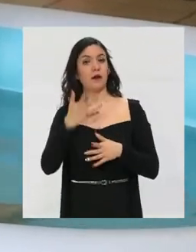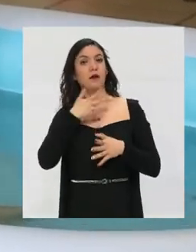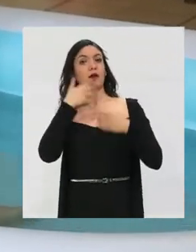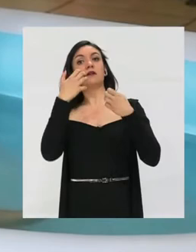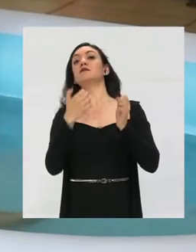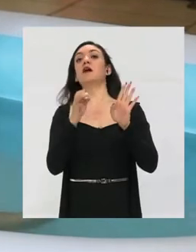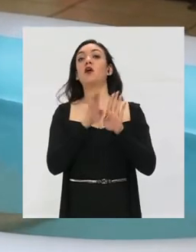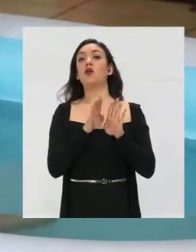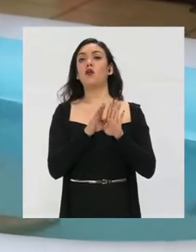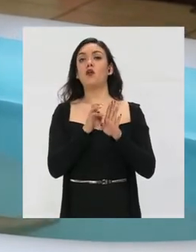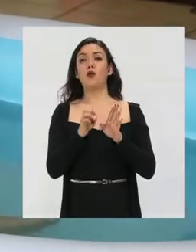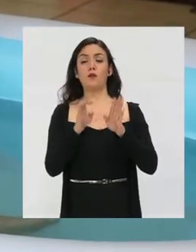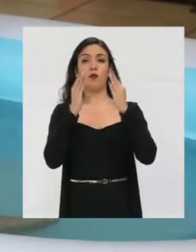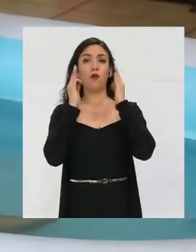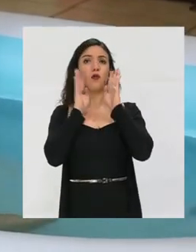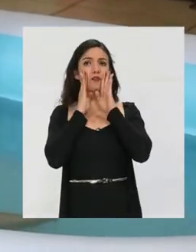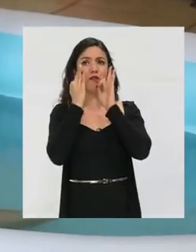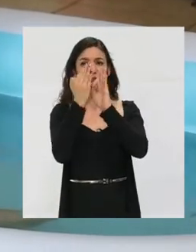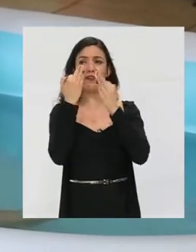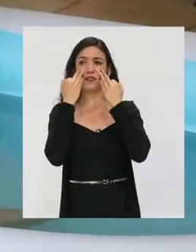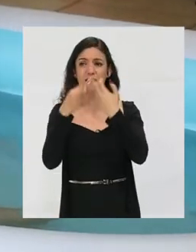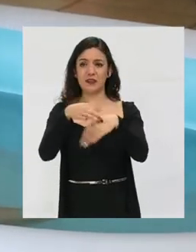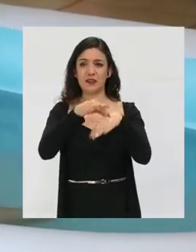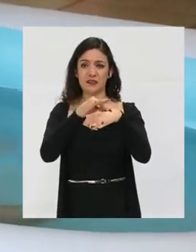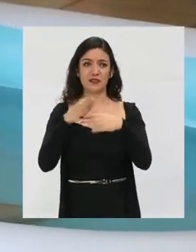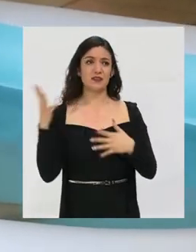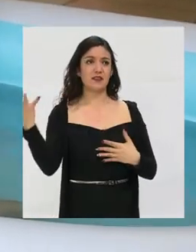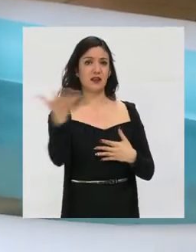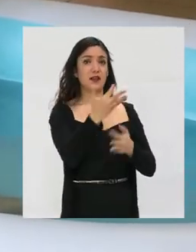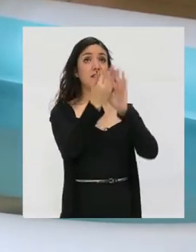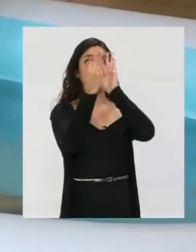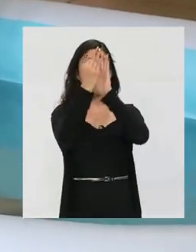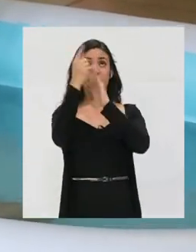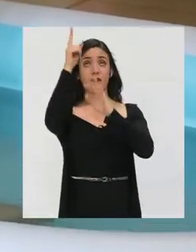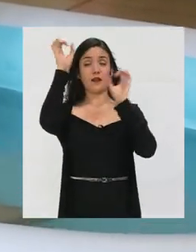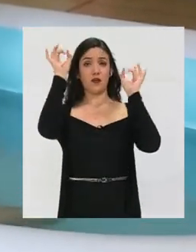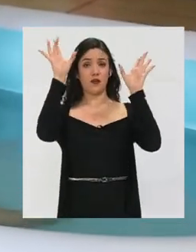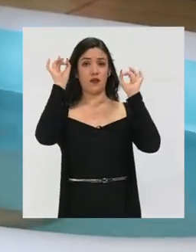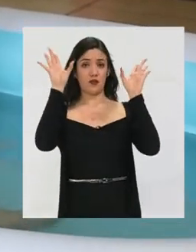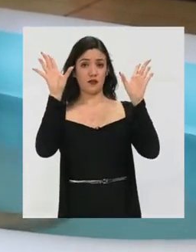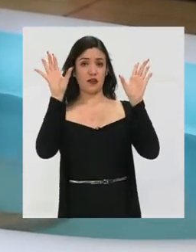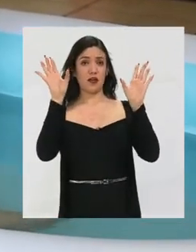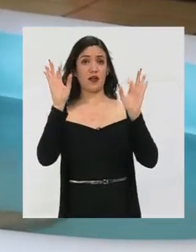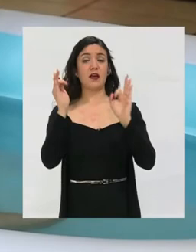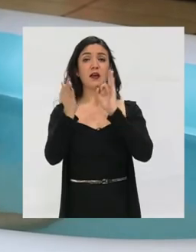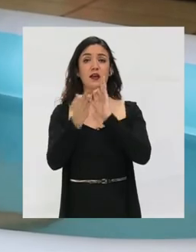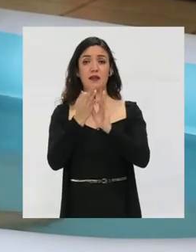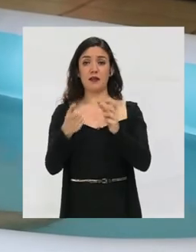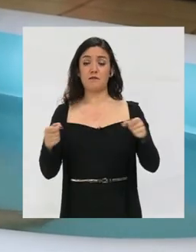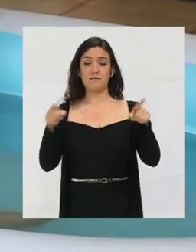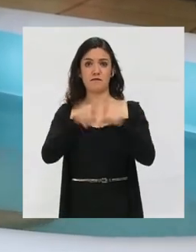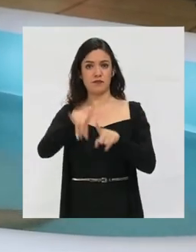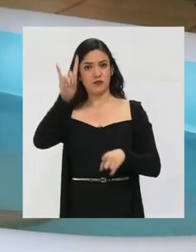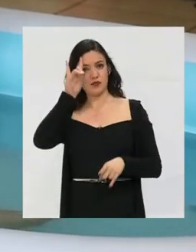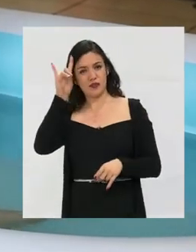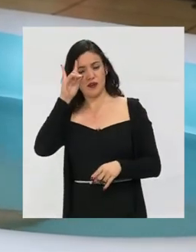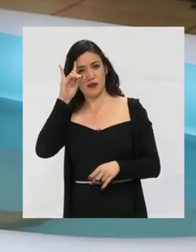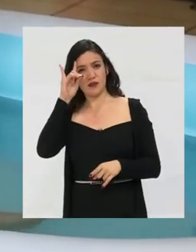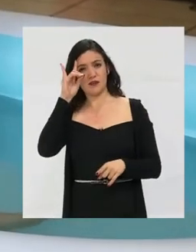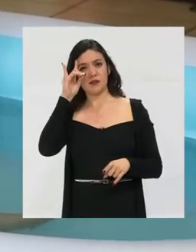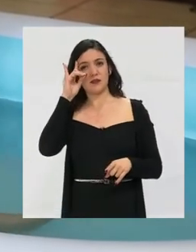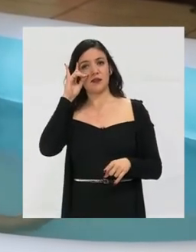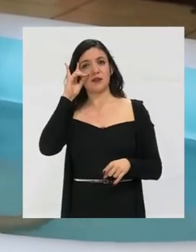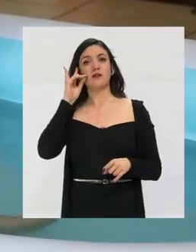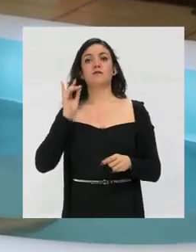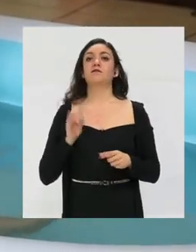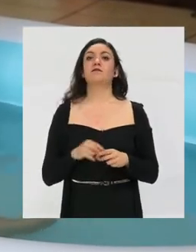En esta hora, por cuanto has confesado delante de estos testigos y delante de los ángeles y delante del